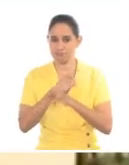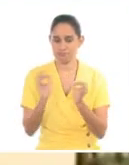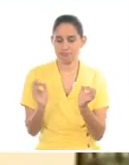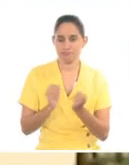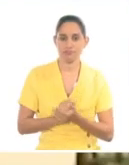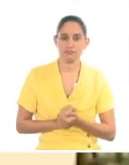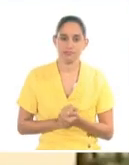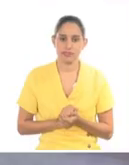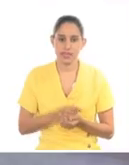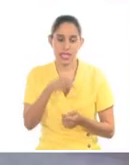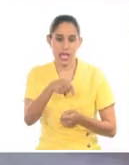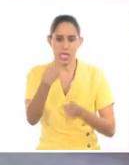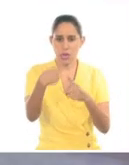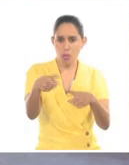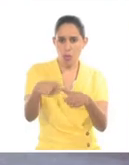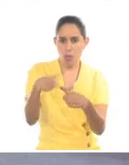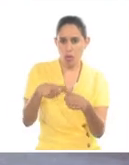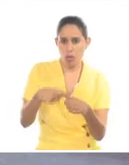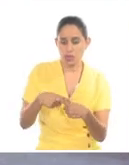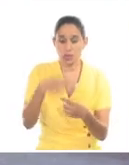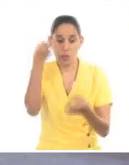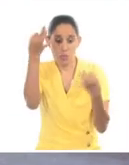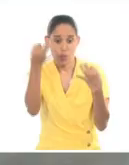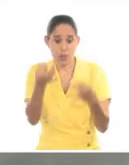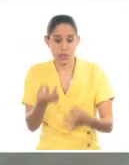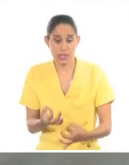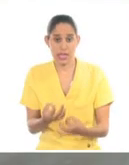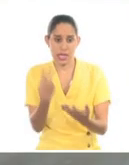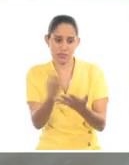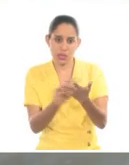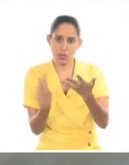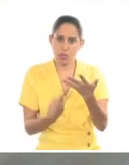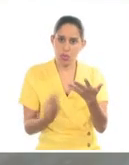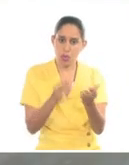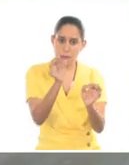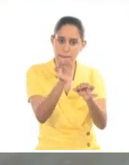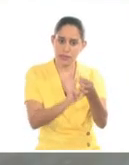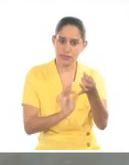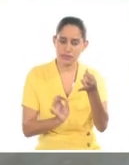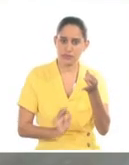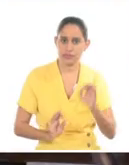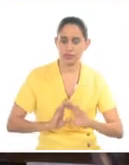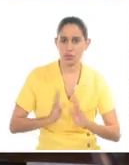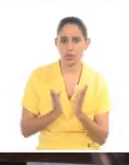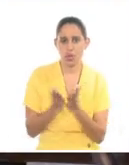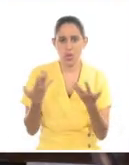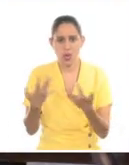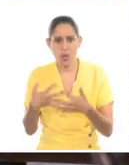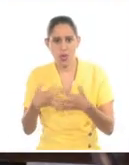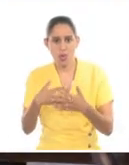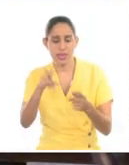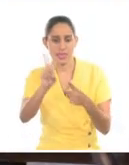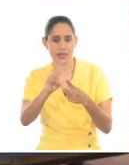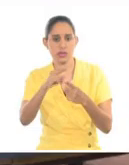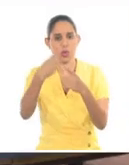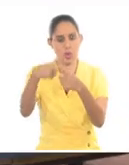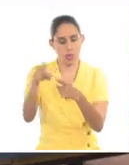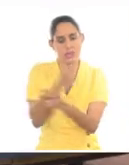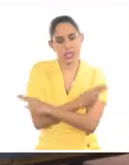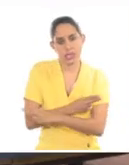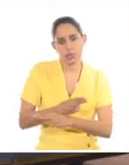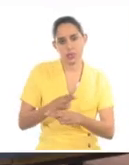Ahora, entre centenares de acetatos originales, maquetas y la huella de entrañables producciones, está también la historia.